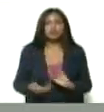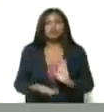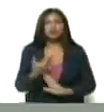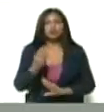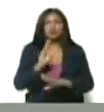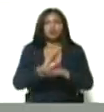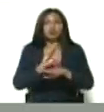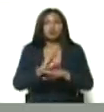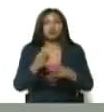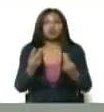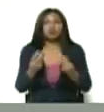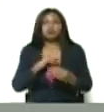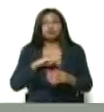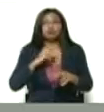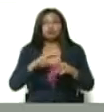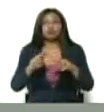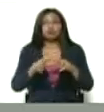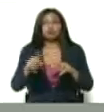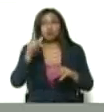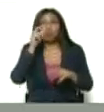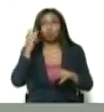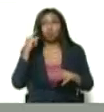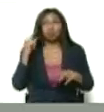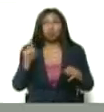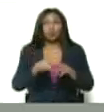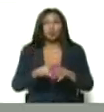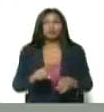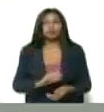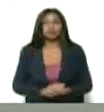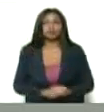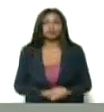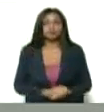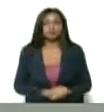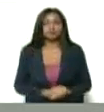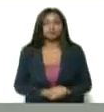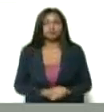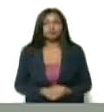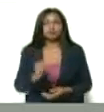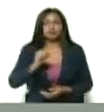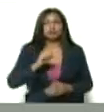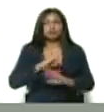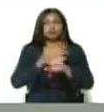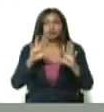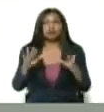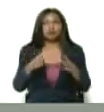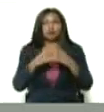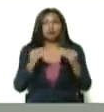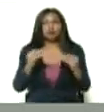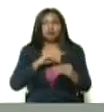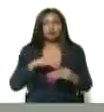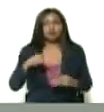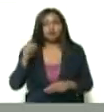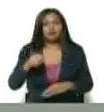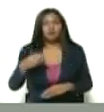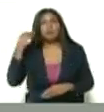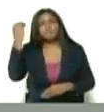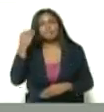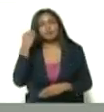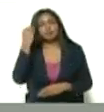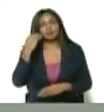protegido a nuestras niñas y a nuestros niños, presidente. Sí, bueno, todas esas cosas. Mira todo lo que hay que pensar, William,